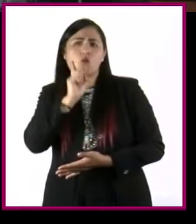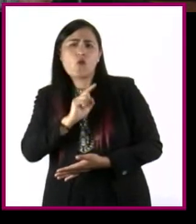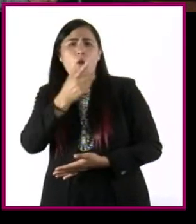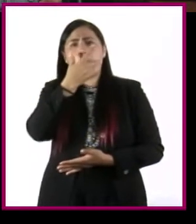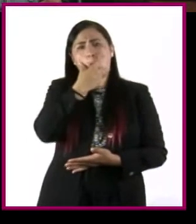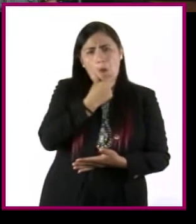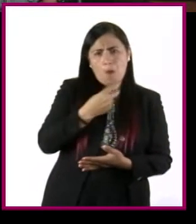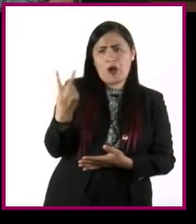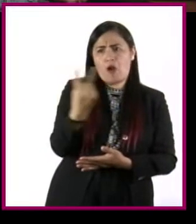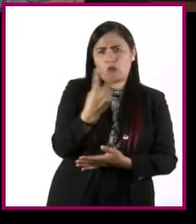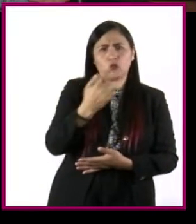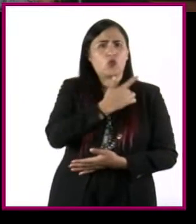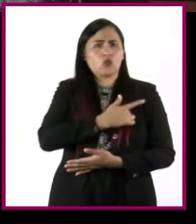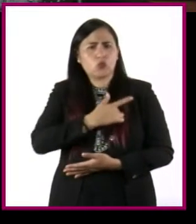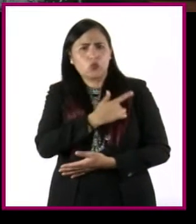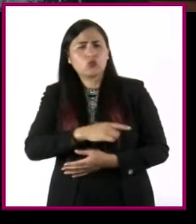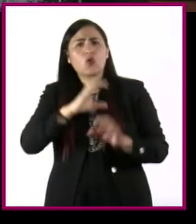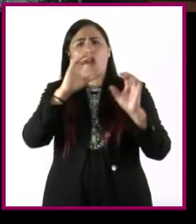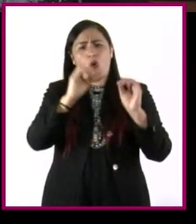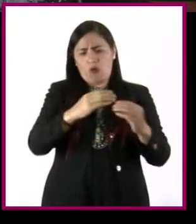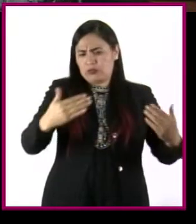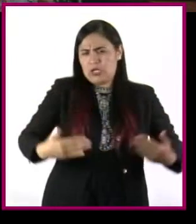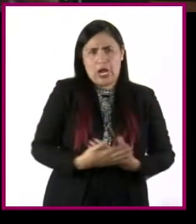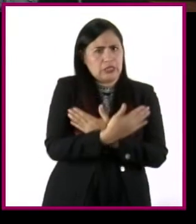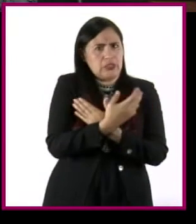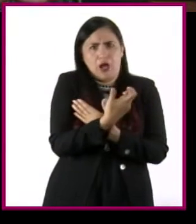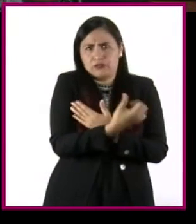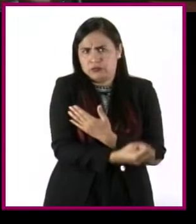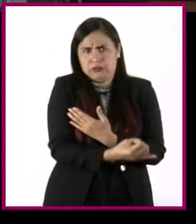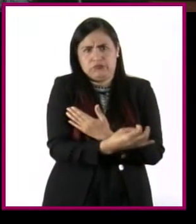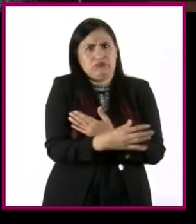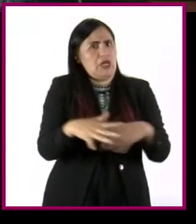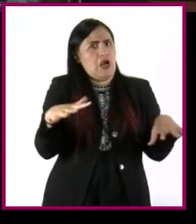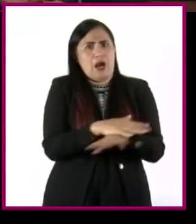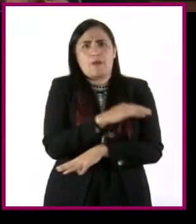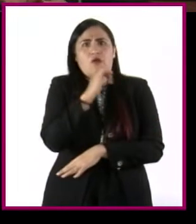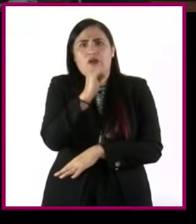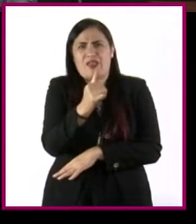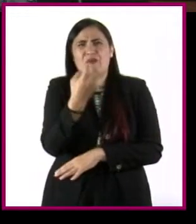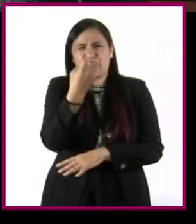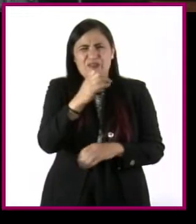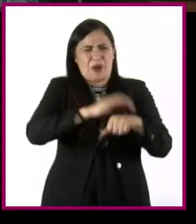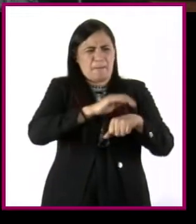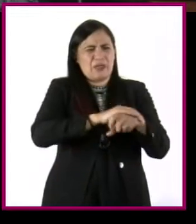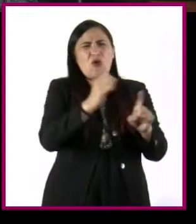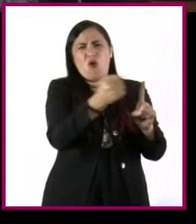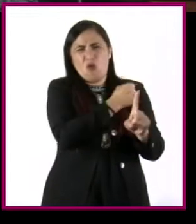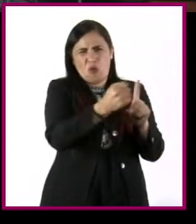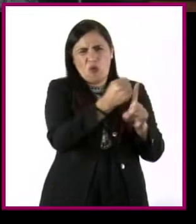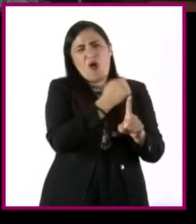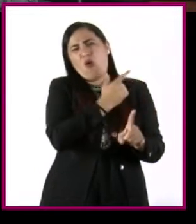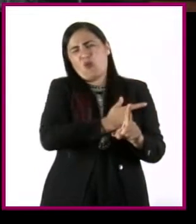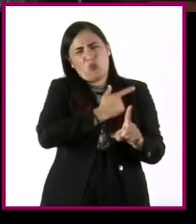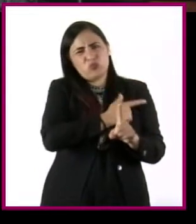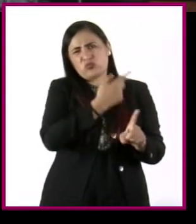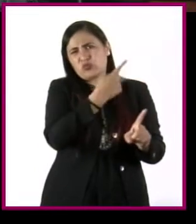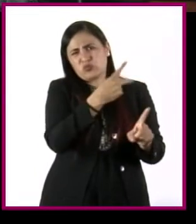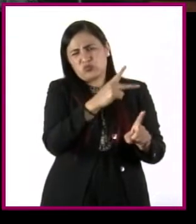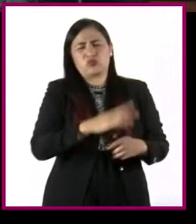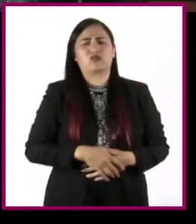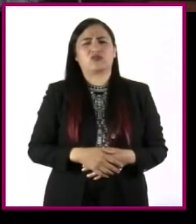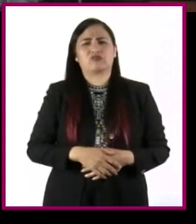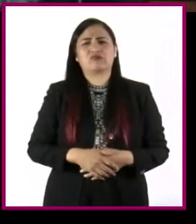Y por eso nuestro amigo fue golpeado por sus familiares. Así que no solo son los prejuicios, la heteronormatividad genera